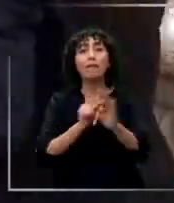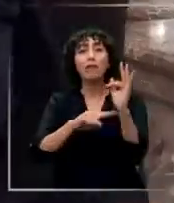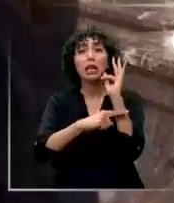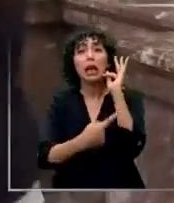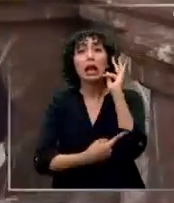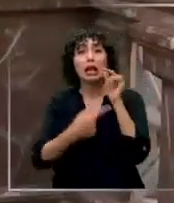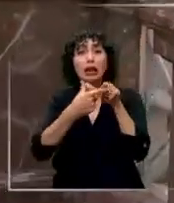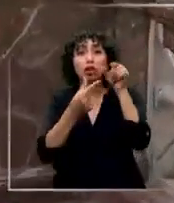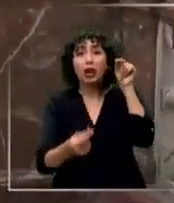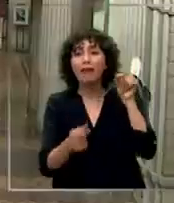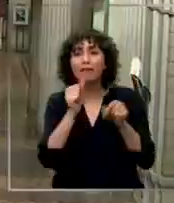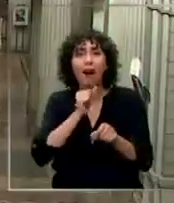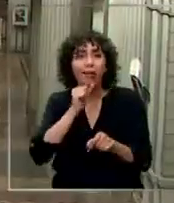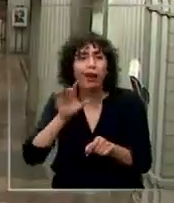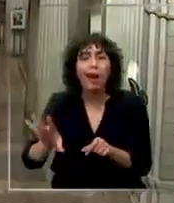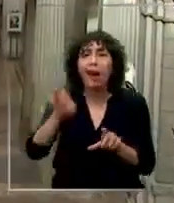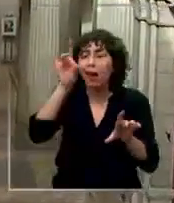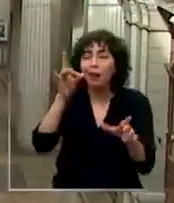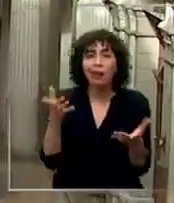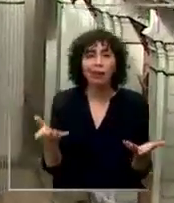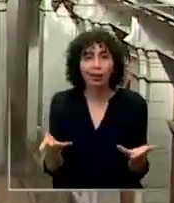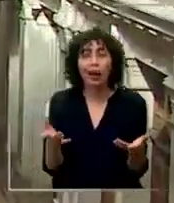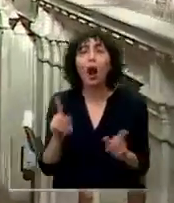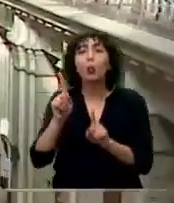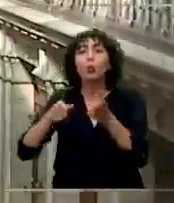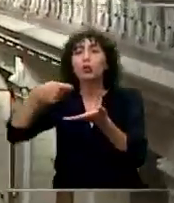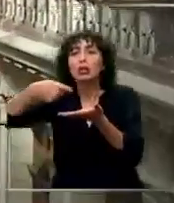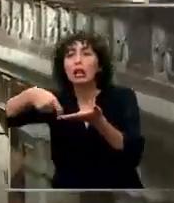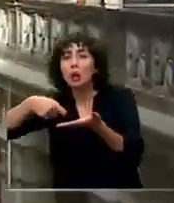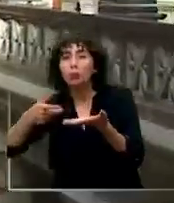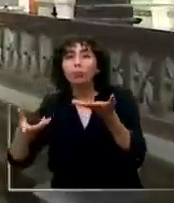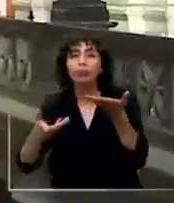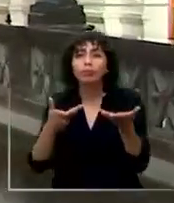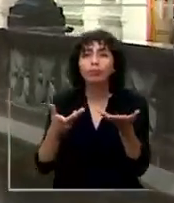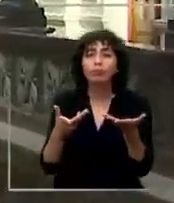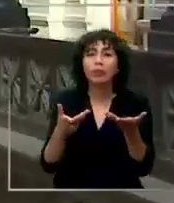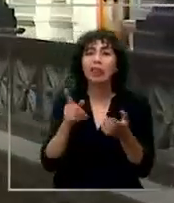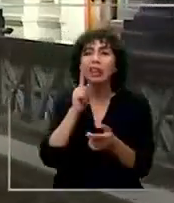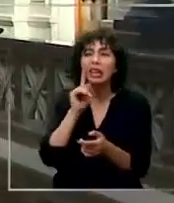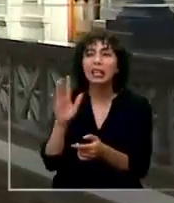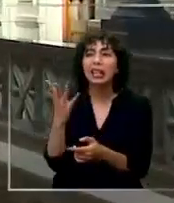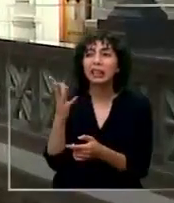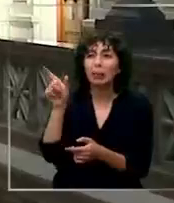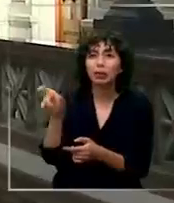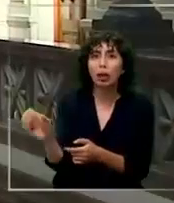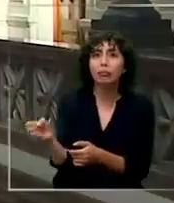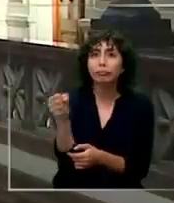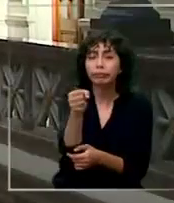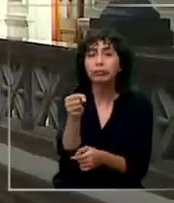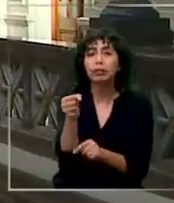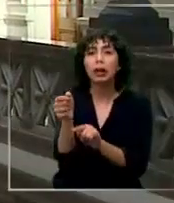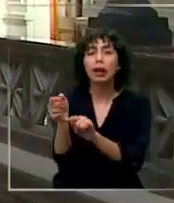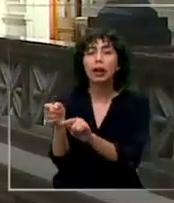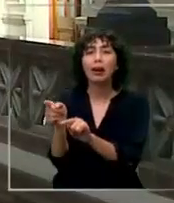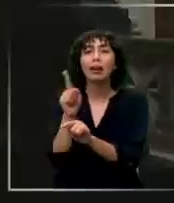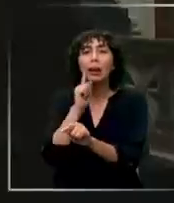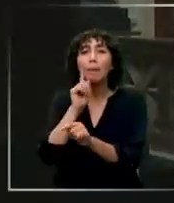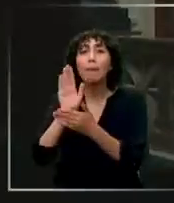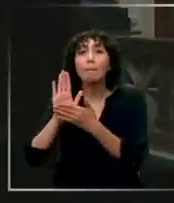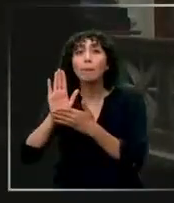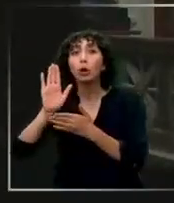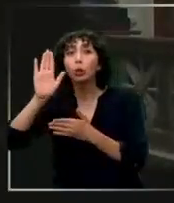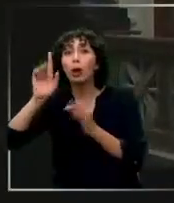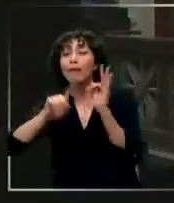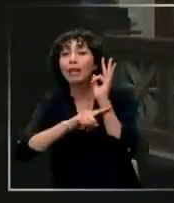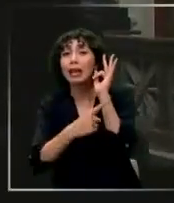nacional y la crítica de algunos senadores al currículum de quienes integran la quina. Y sobre esta última, lo que en palabras simples son los postulantes finales para